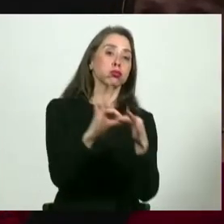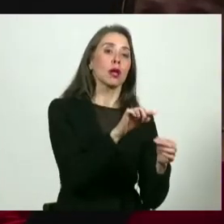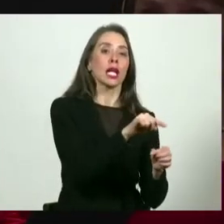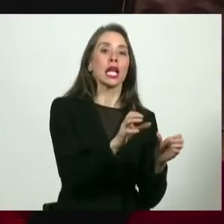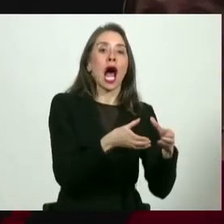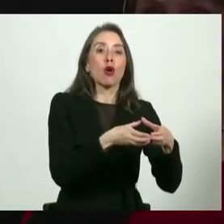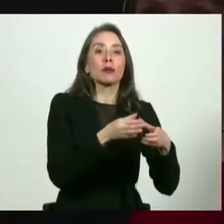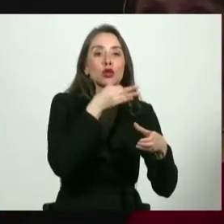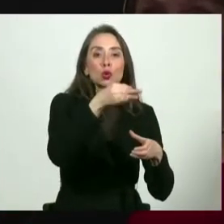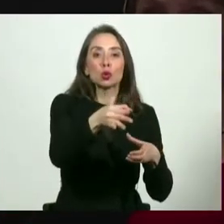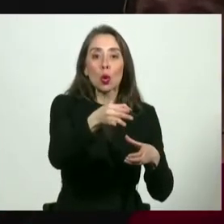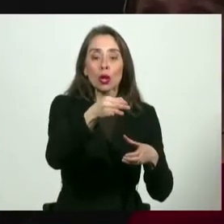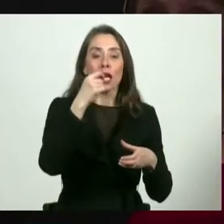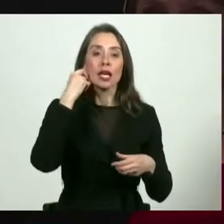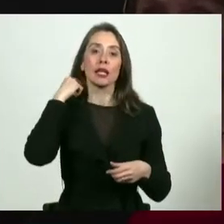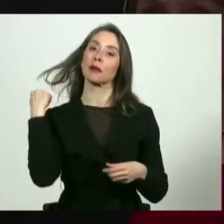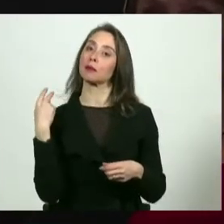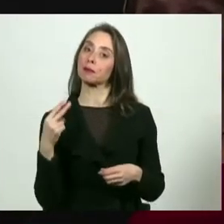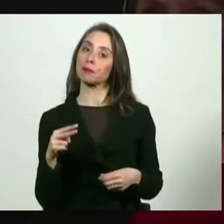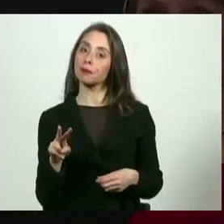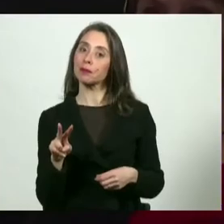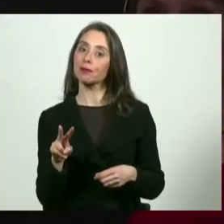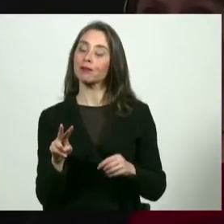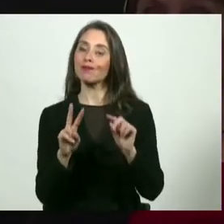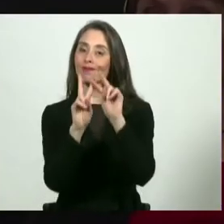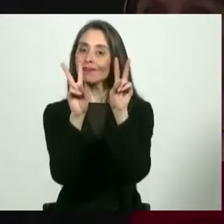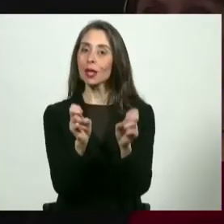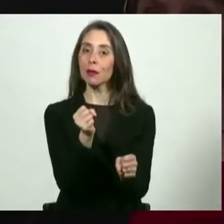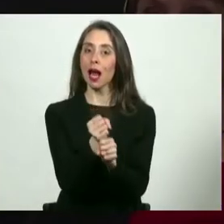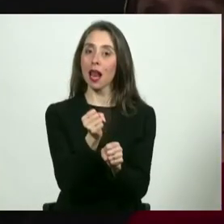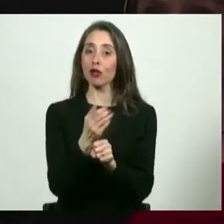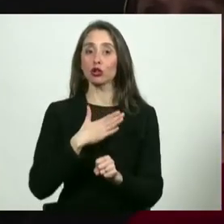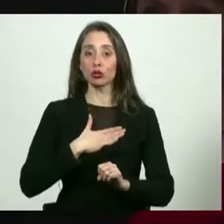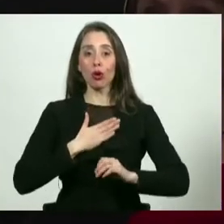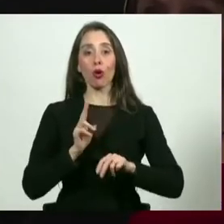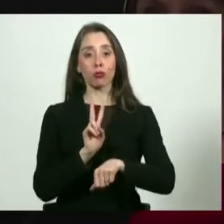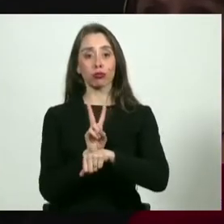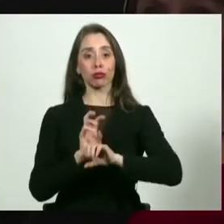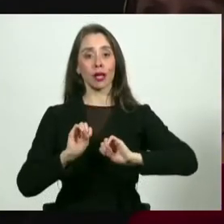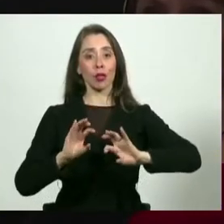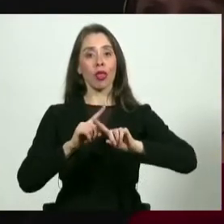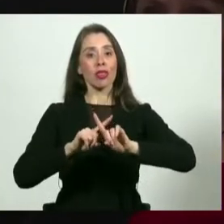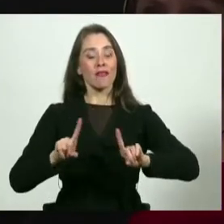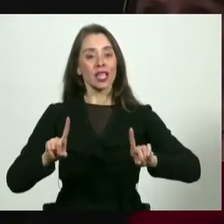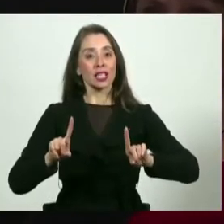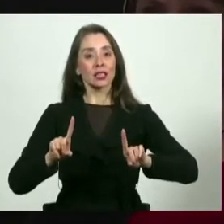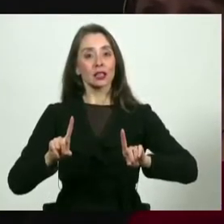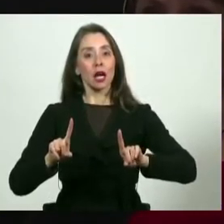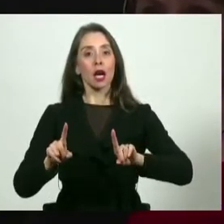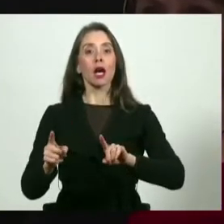es verdad que la comisión de asesora de presidencial